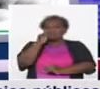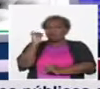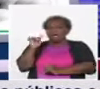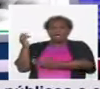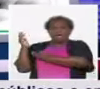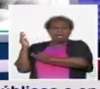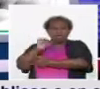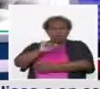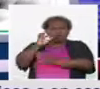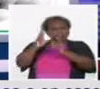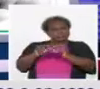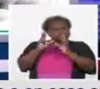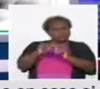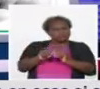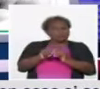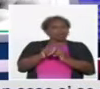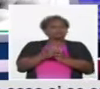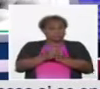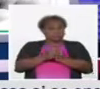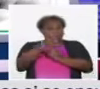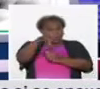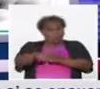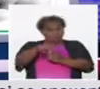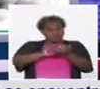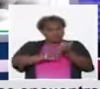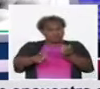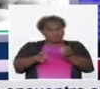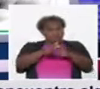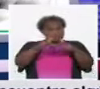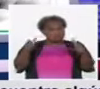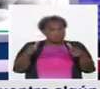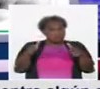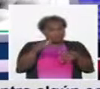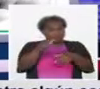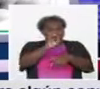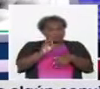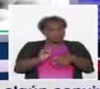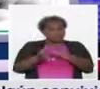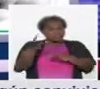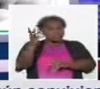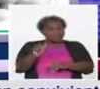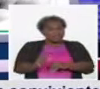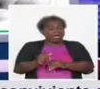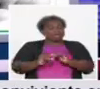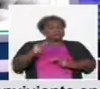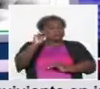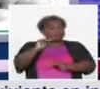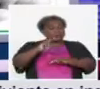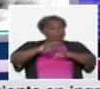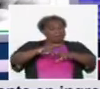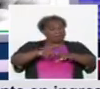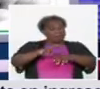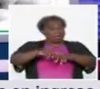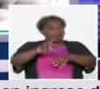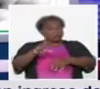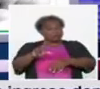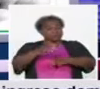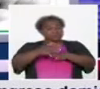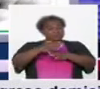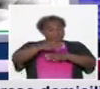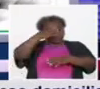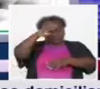cuidados intensivos. En esta jornada, las provincias con mayores cifras de contagio, La Habana, Holguín y Santiago de Cuba, y por 21 días,